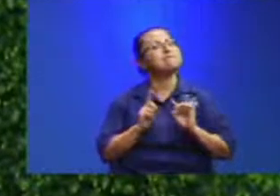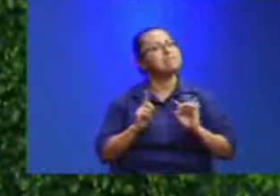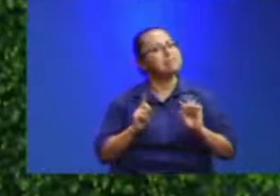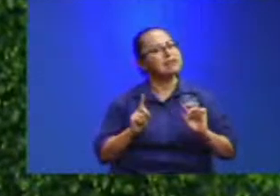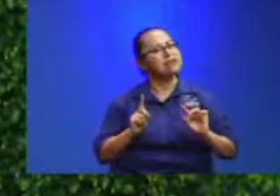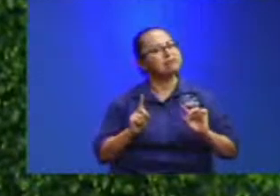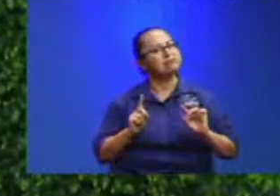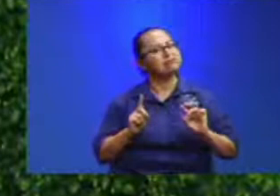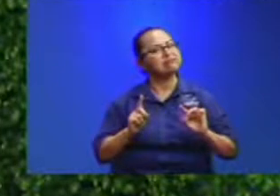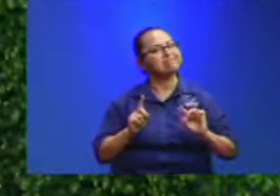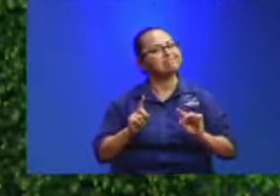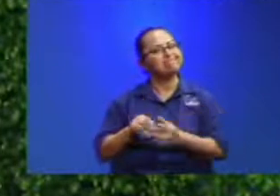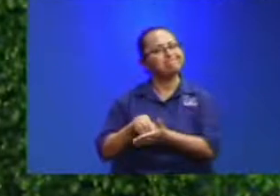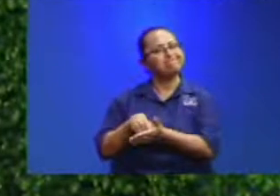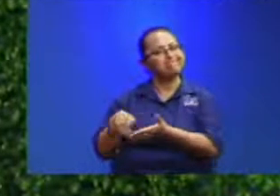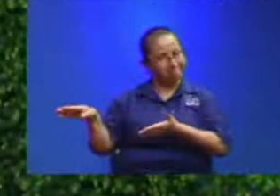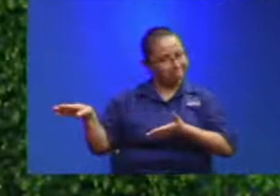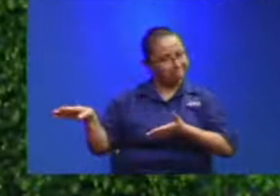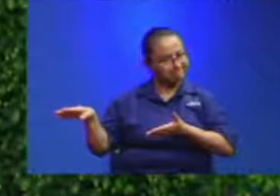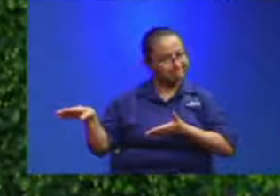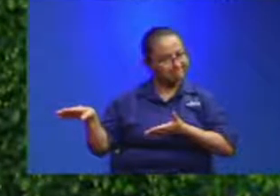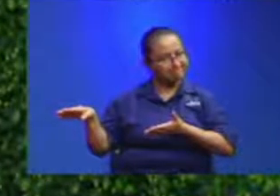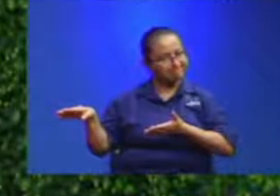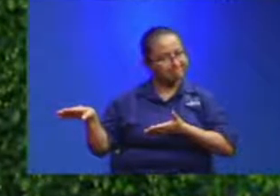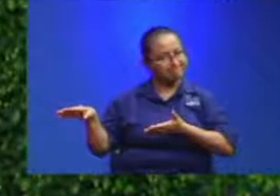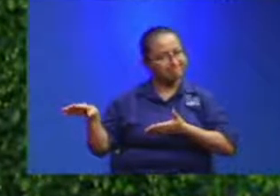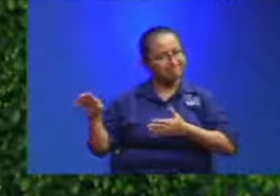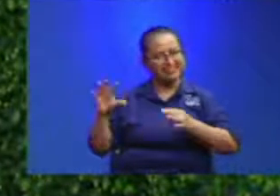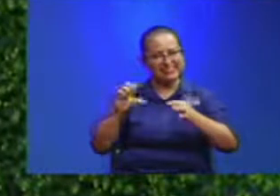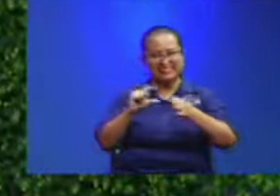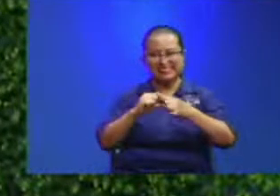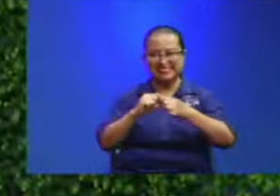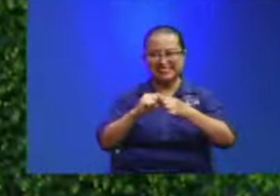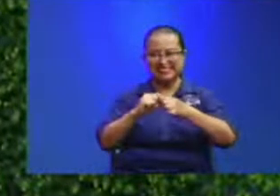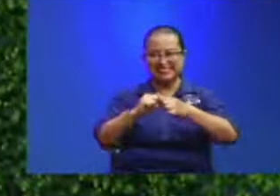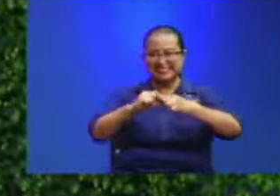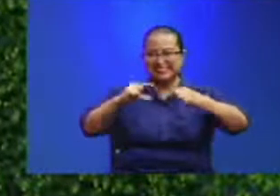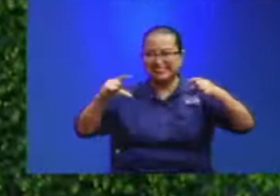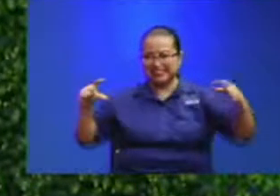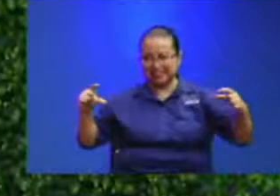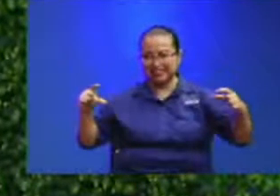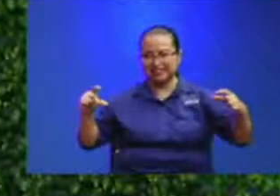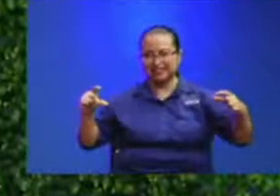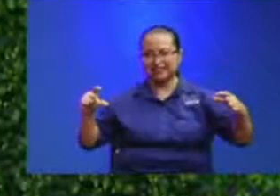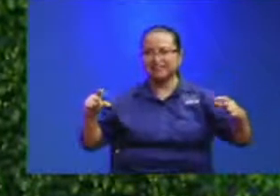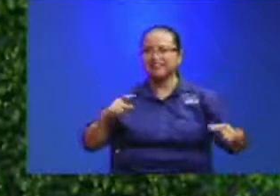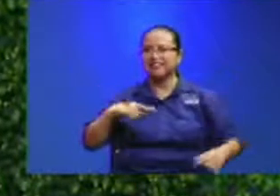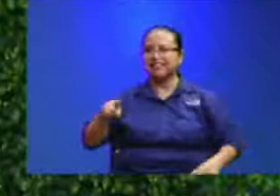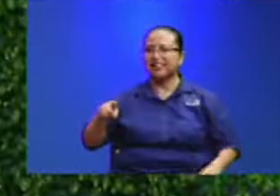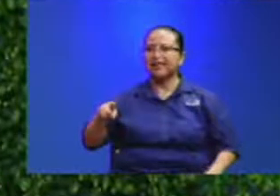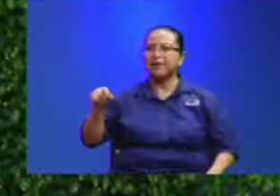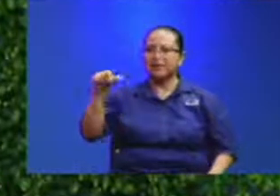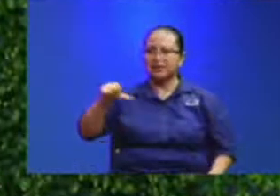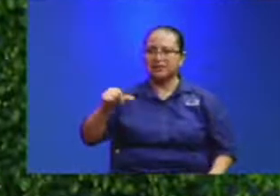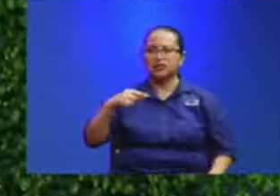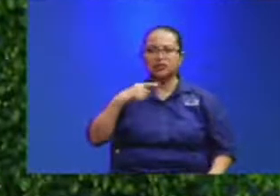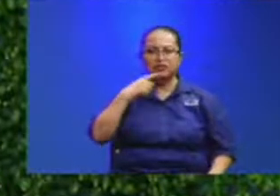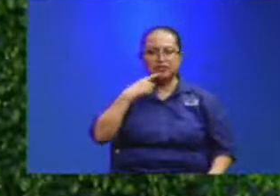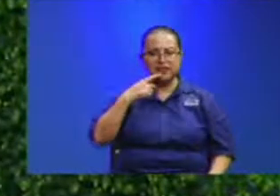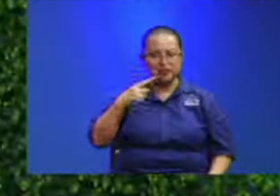y romper eso te va a ir mal no te estoy más diciendo que estoy profetizando